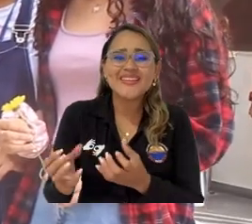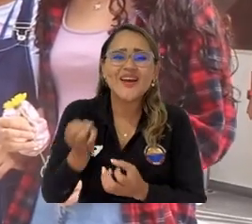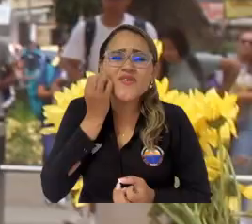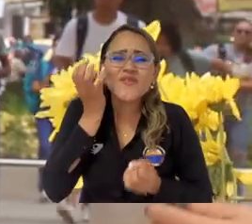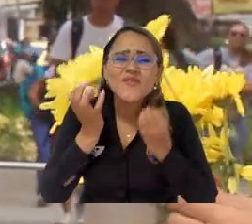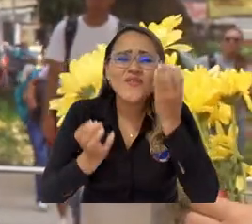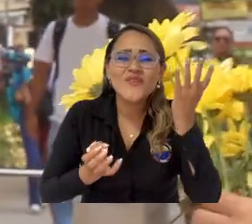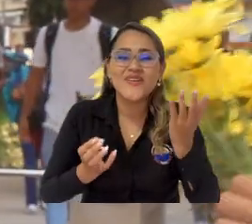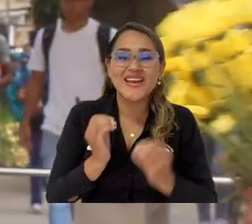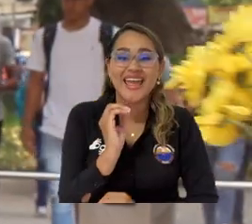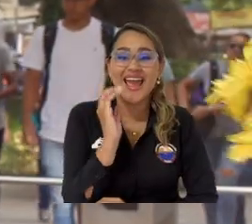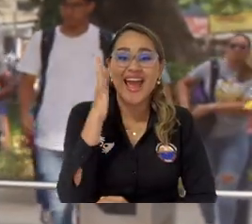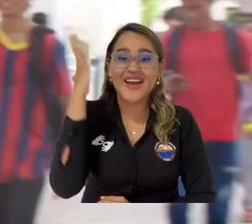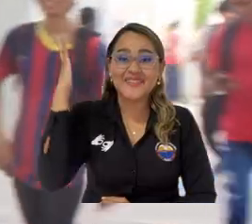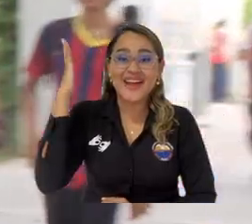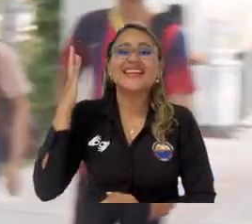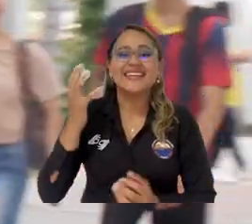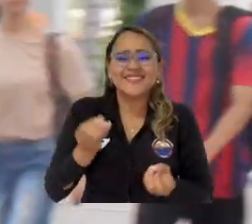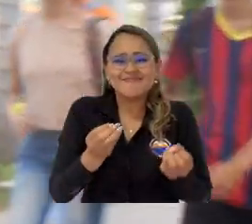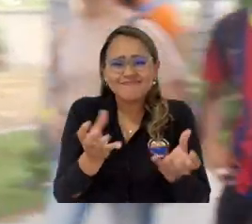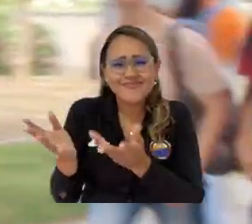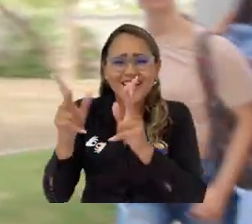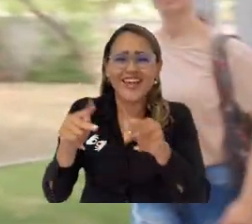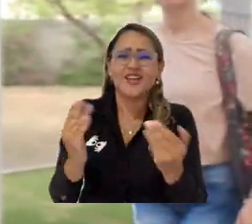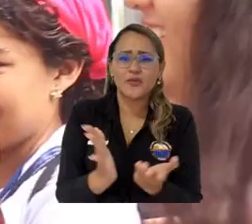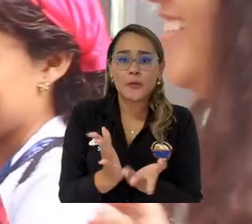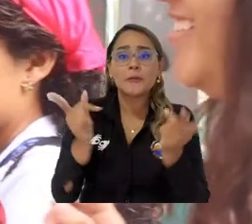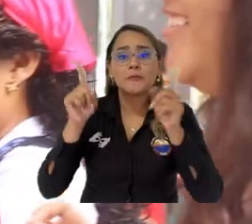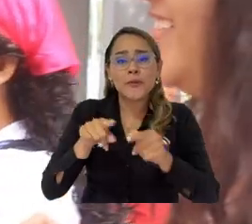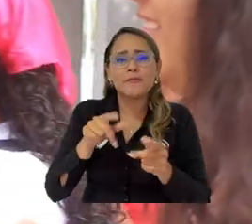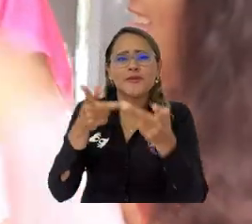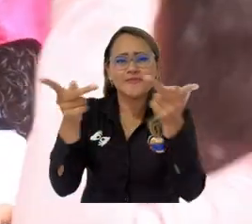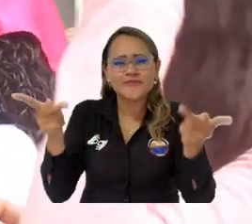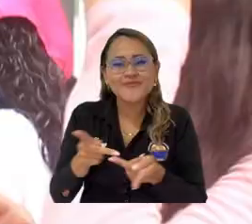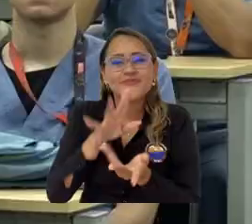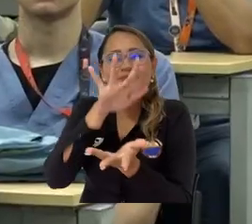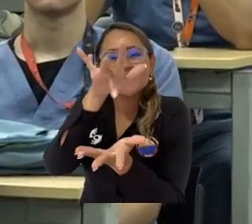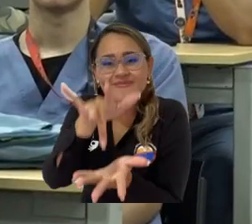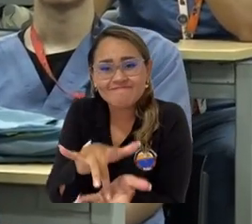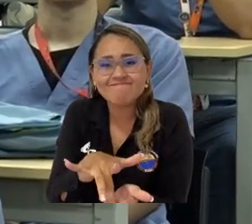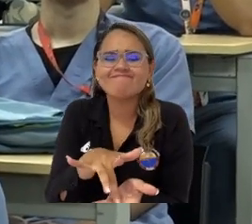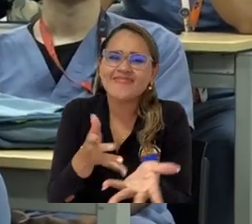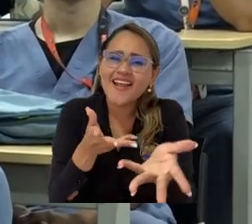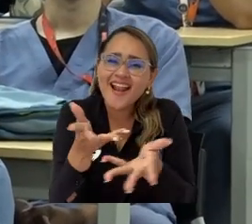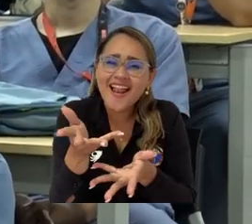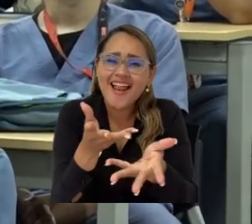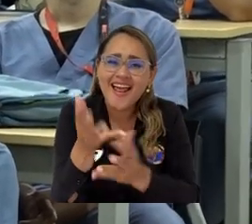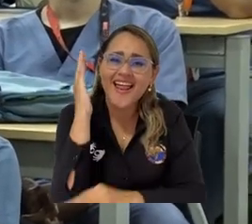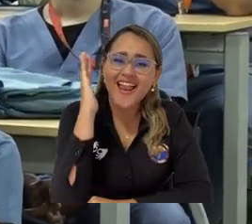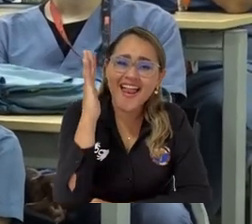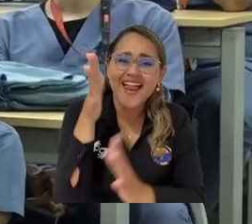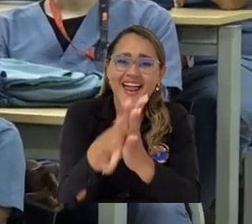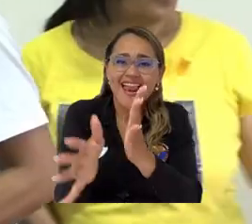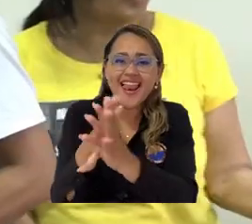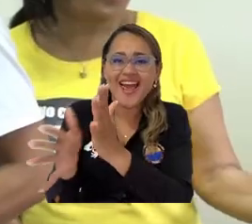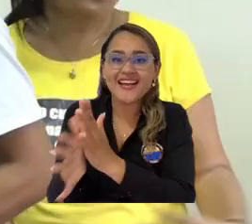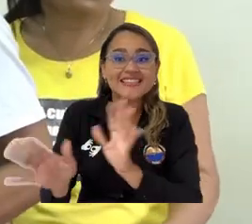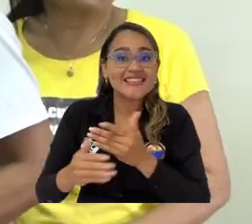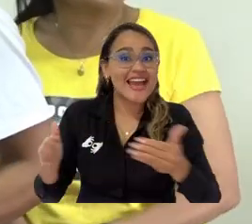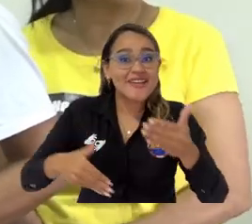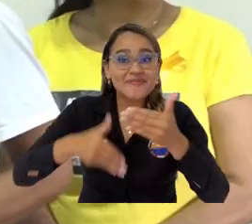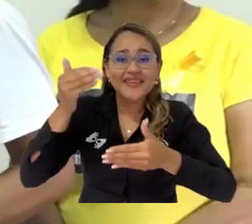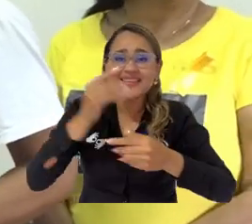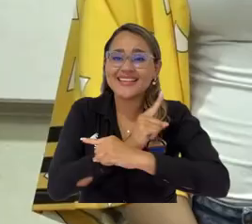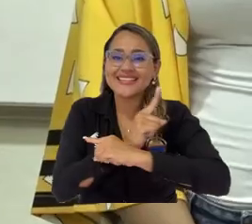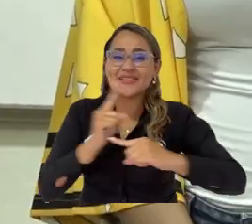entregando flores amarillas a los estudiantes y con una campaña de sensibilización visitando los salones de la Universidad del Magdalena, se dio apertura a